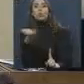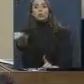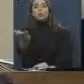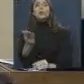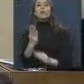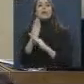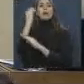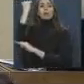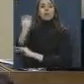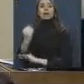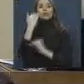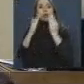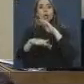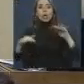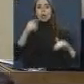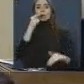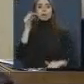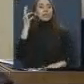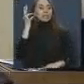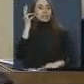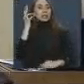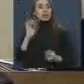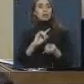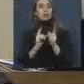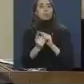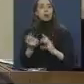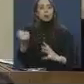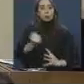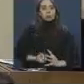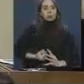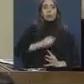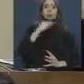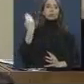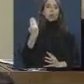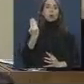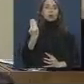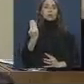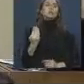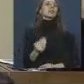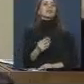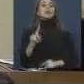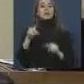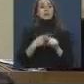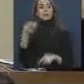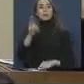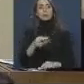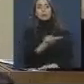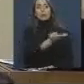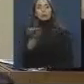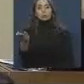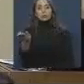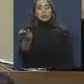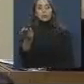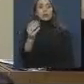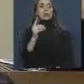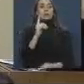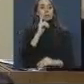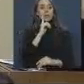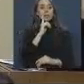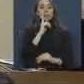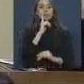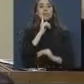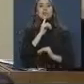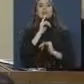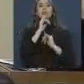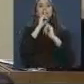a niños inocentes que van a condenar a muerte. Y les vuelvo a repetir una vez más que tendrán que rendirle cuenta a